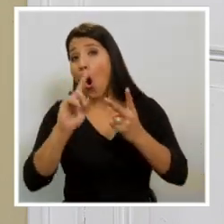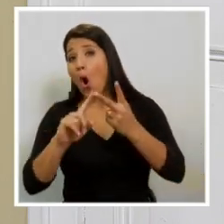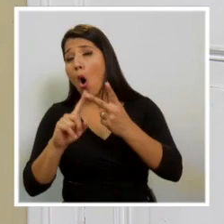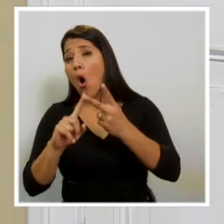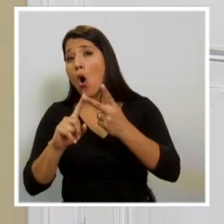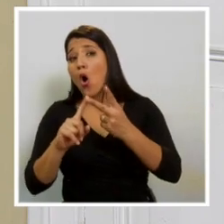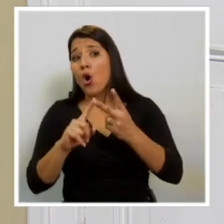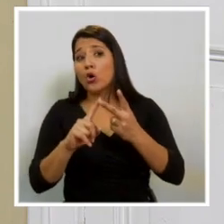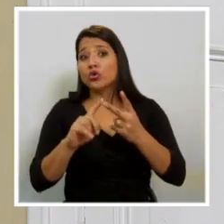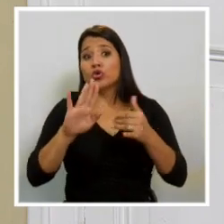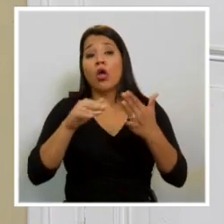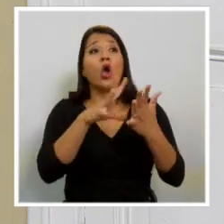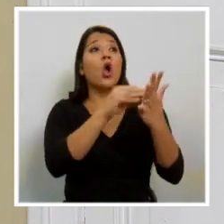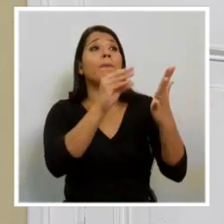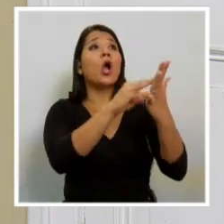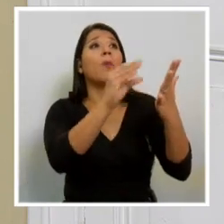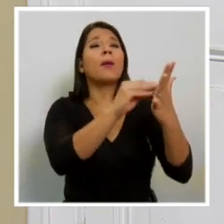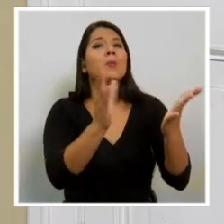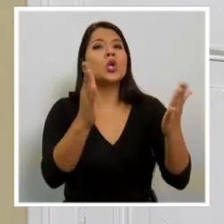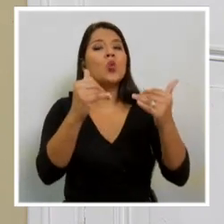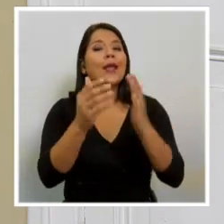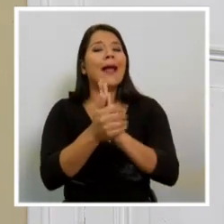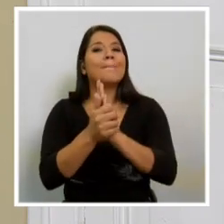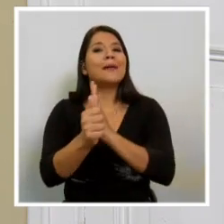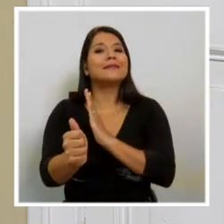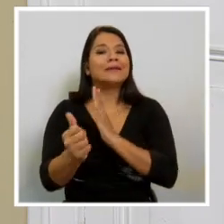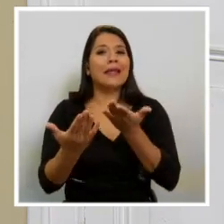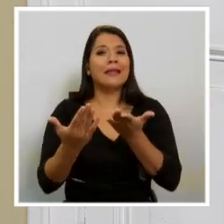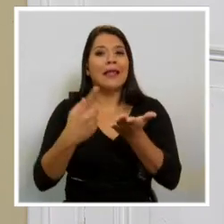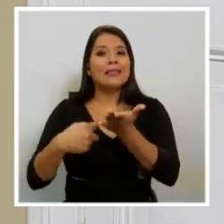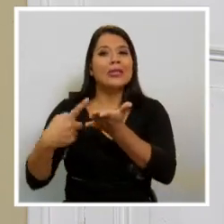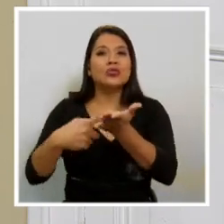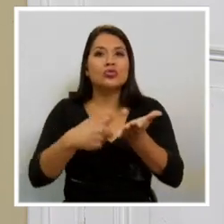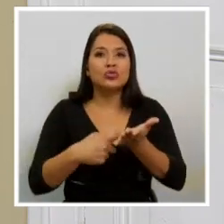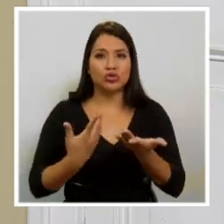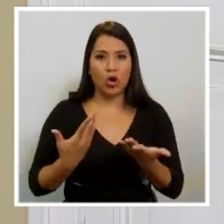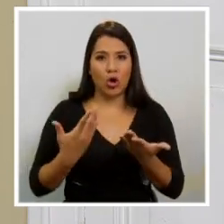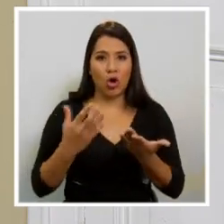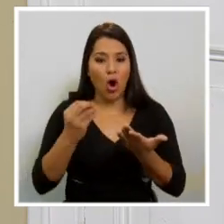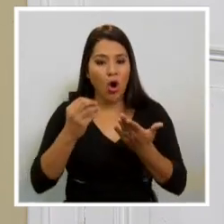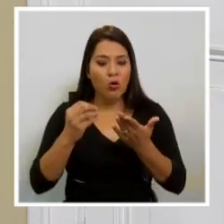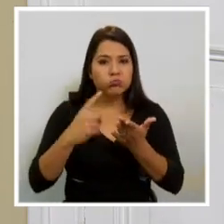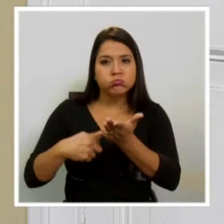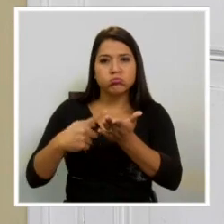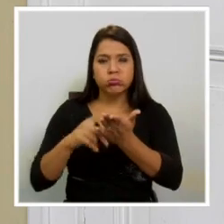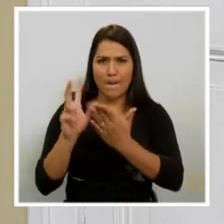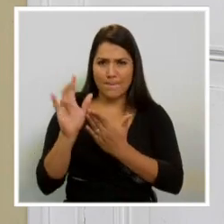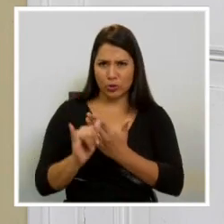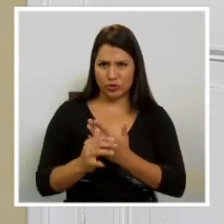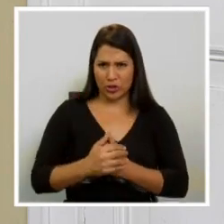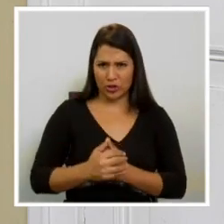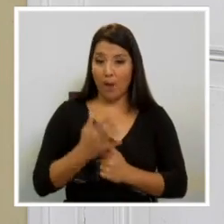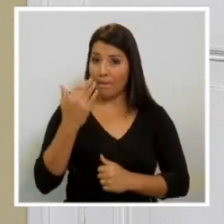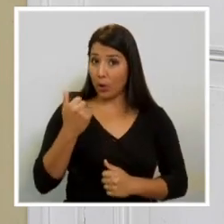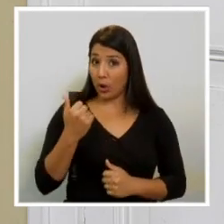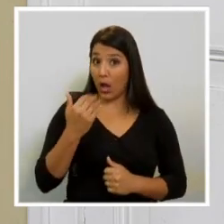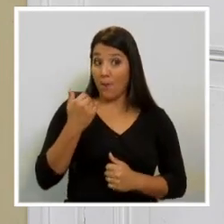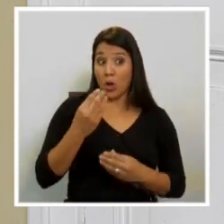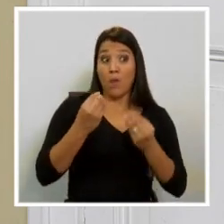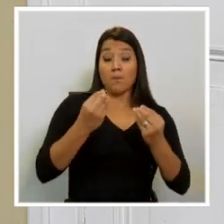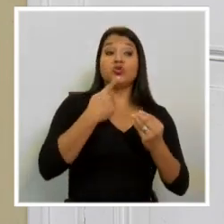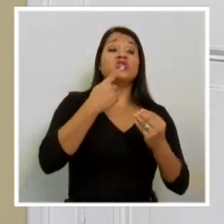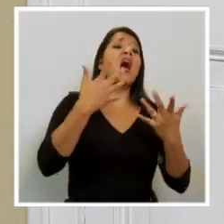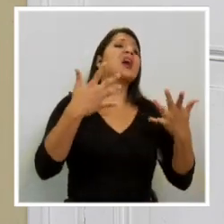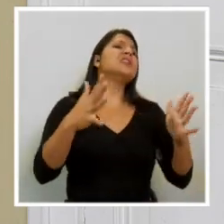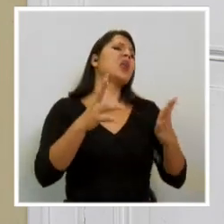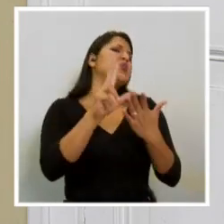de discusión y de enmienda a los proyectos? Y lo digo porque entonces, algunos hoy han dicho, es que los proyectos estaban muy maduros.